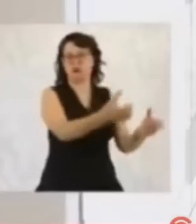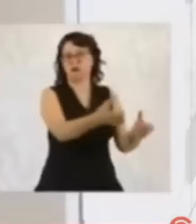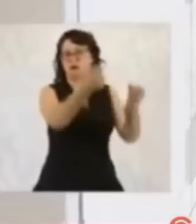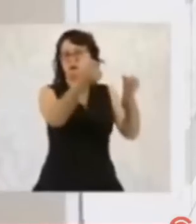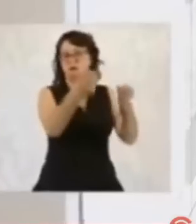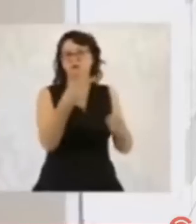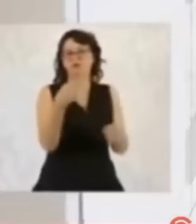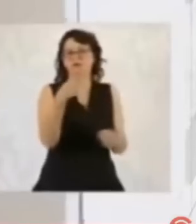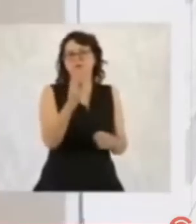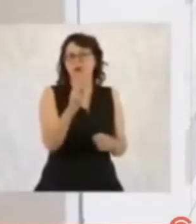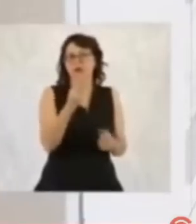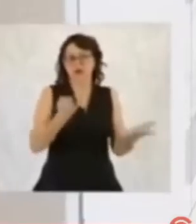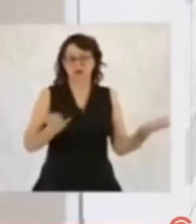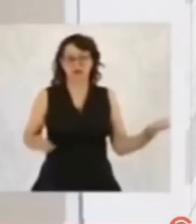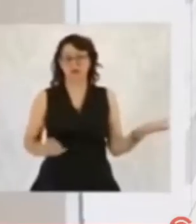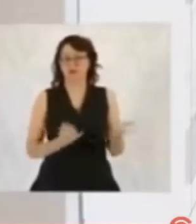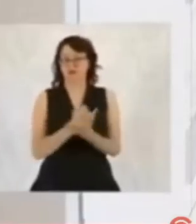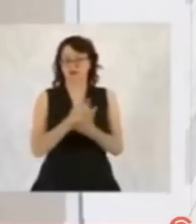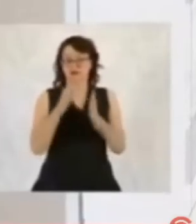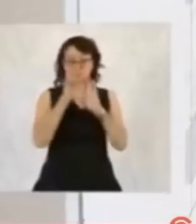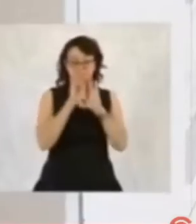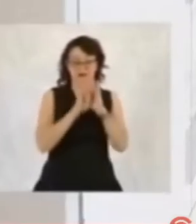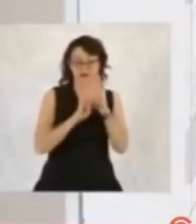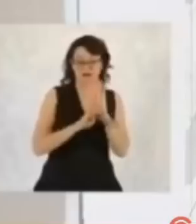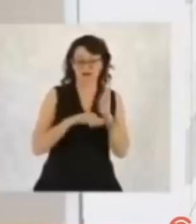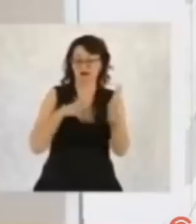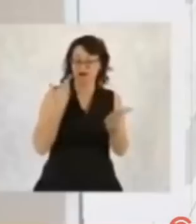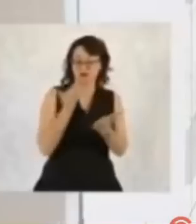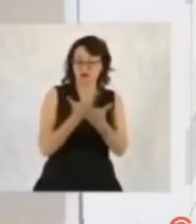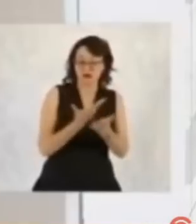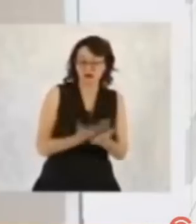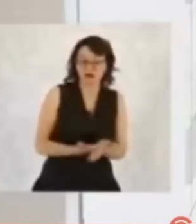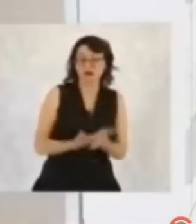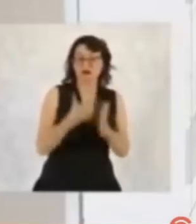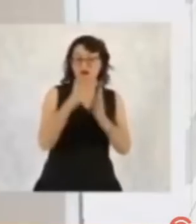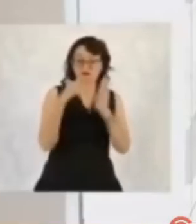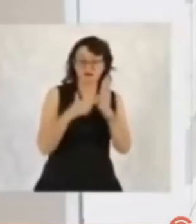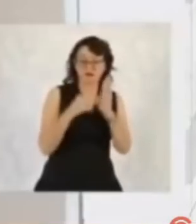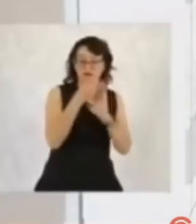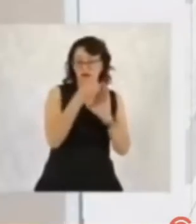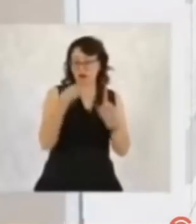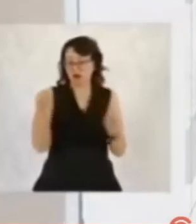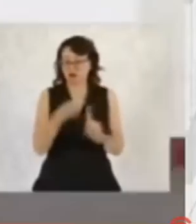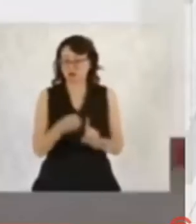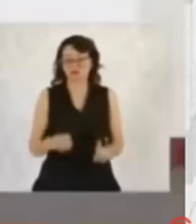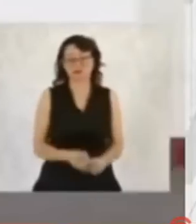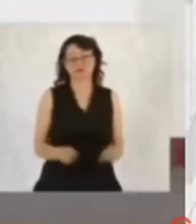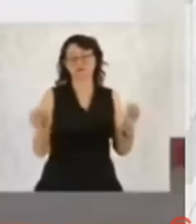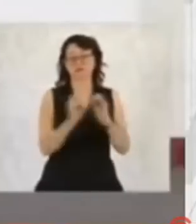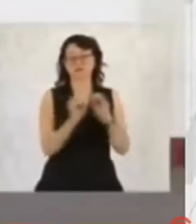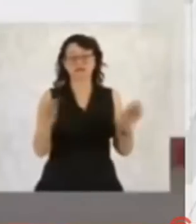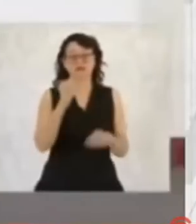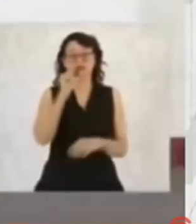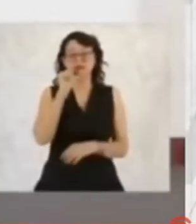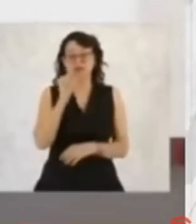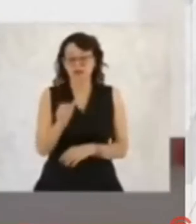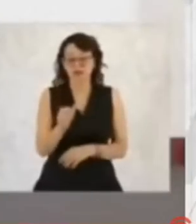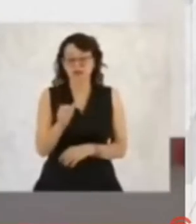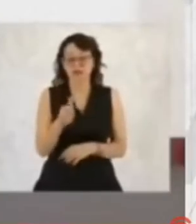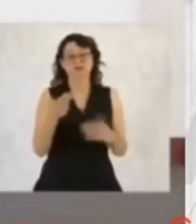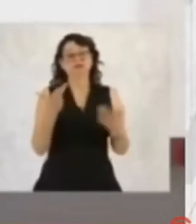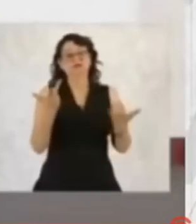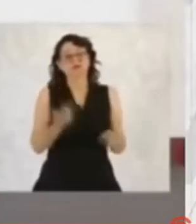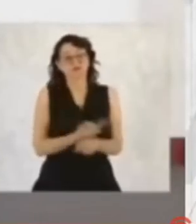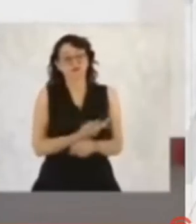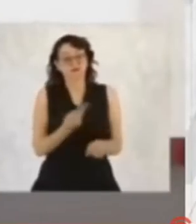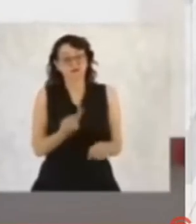general careció de políticas, procedimientos y reglas de operación, lo que trajo como consecuencia discrecionalidad